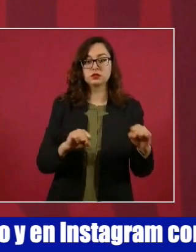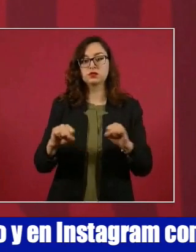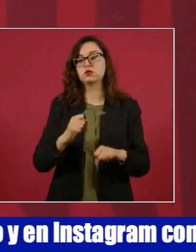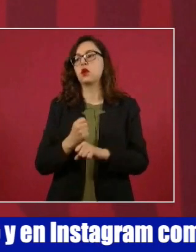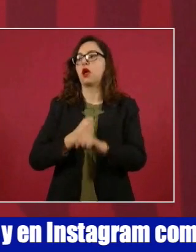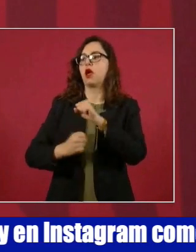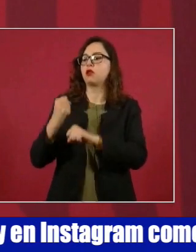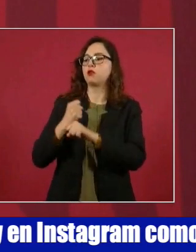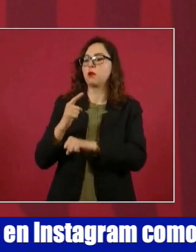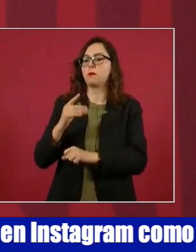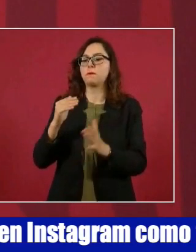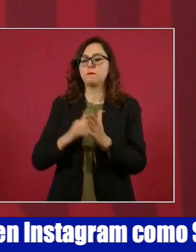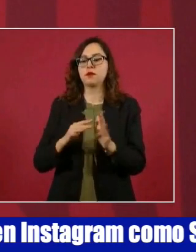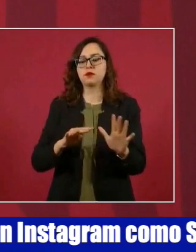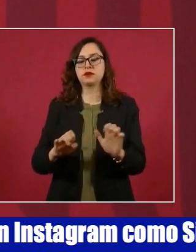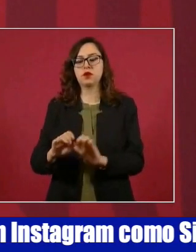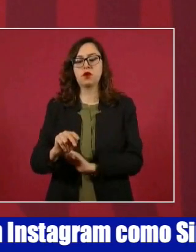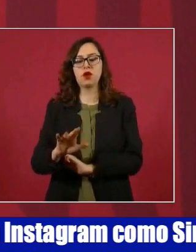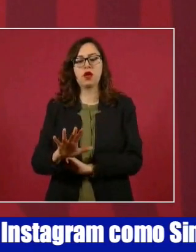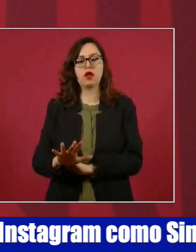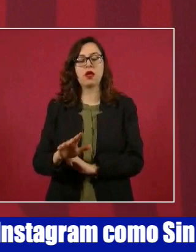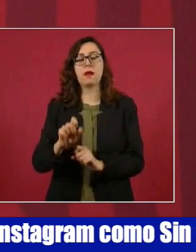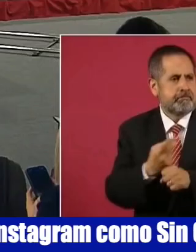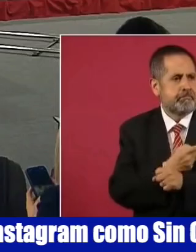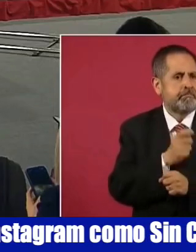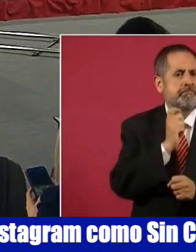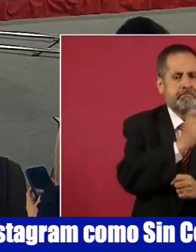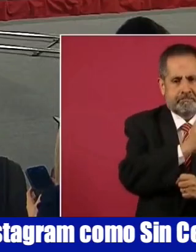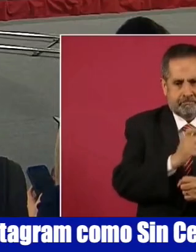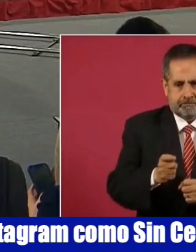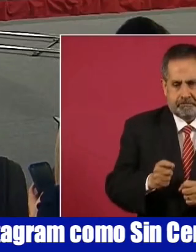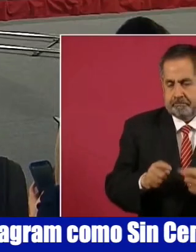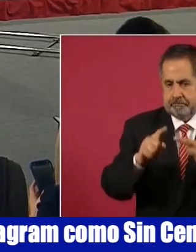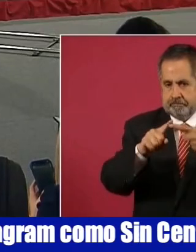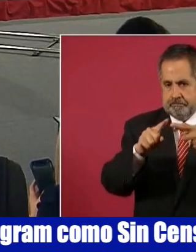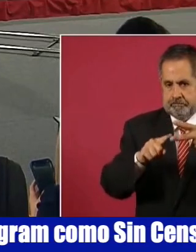Estamos estableciendo la señal con el Centro de Producción. Programas informativos y especiales, ya está ahí el presidente.